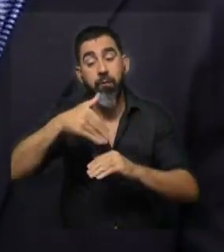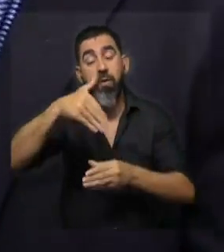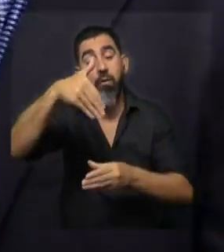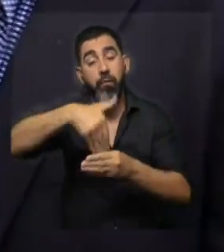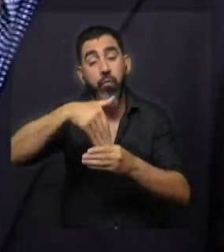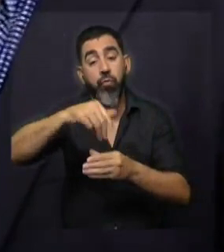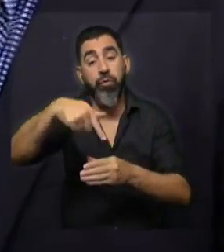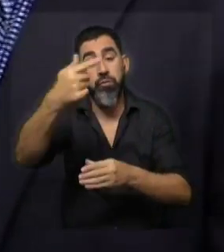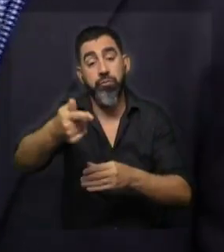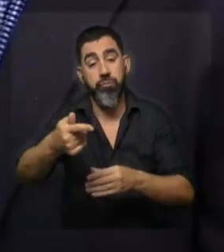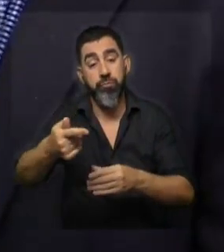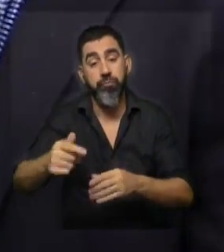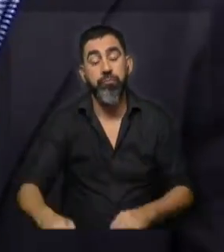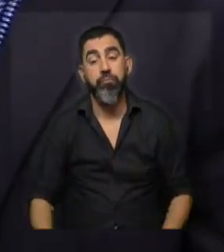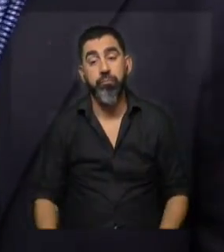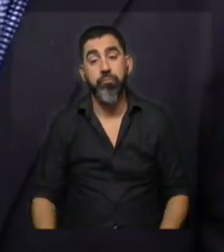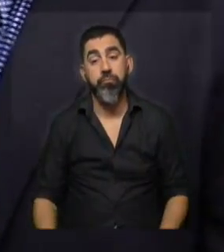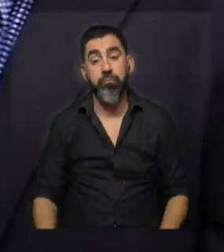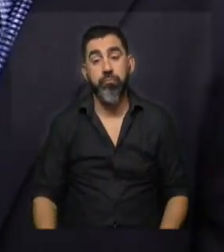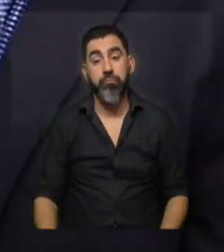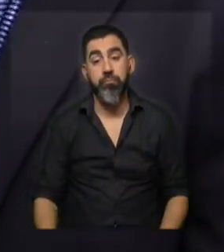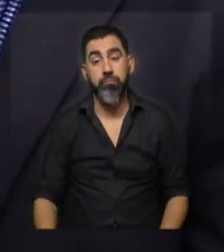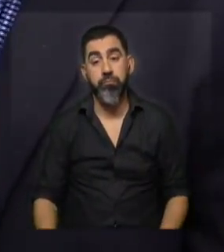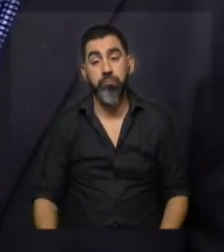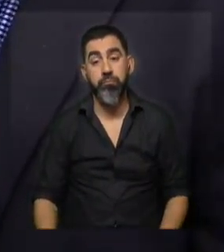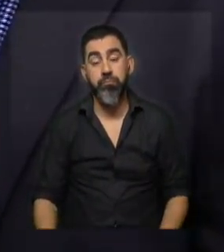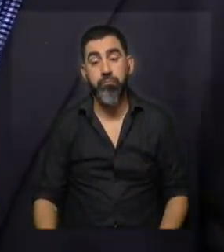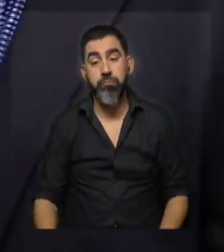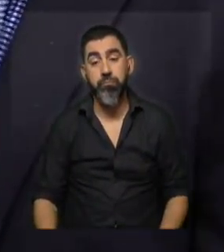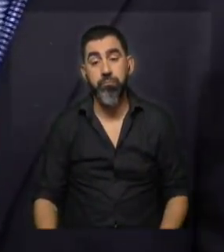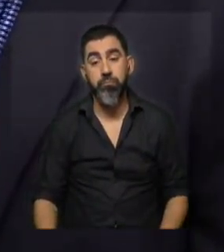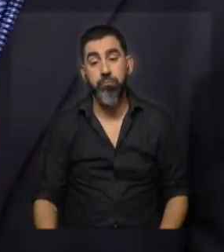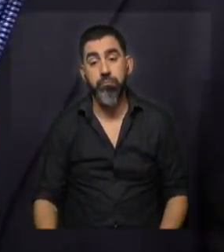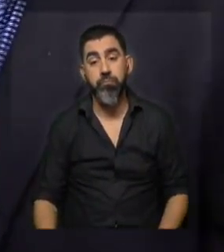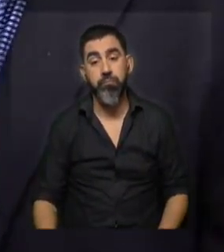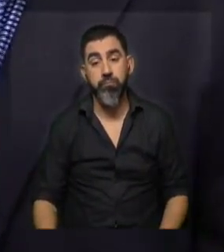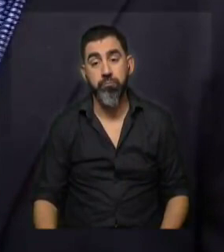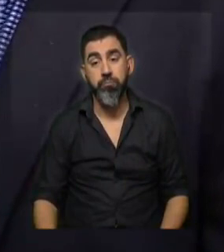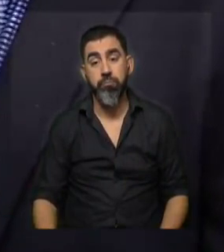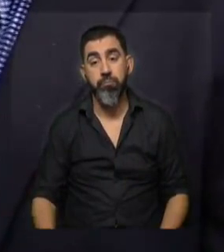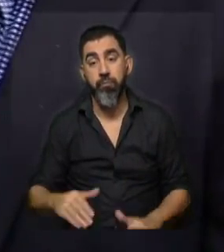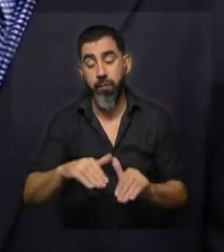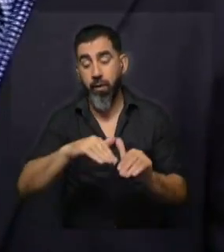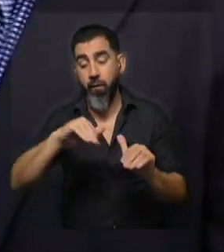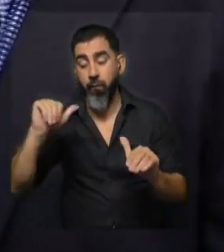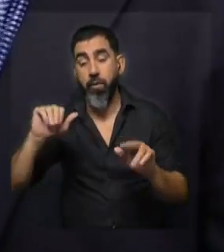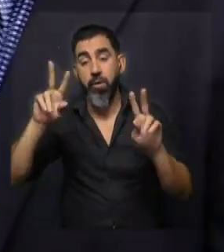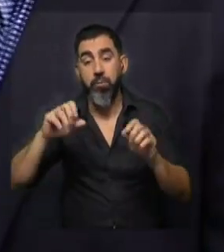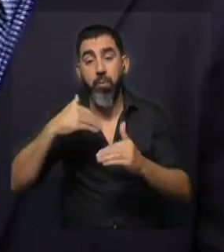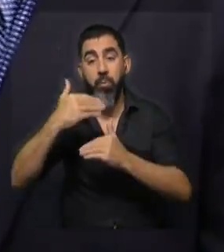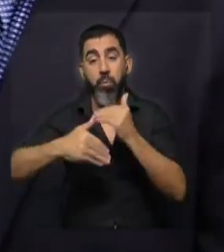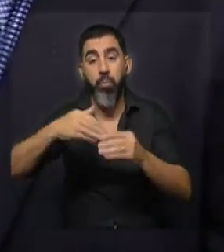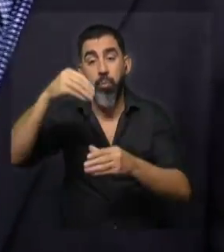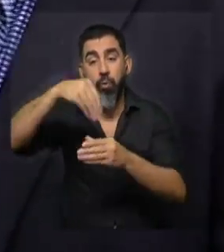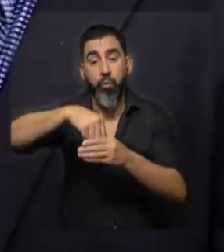Próximamente Como así lo lo plantean algún medio gráfico hoy a la mañana quedamos afuera de lo que puede hacer cualquier proceso